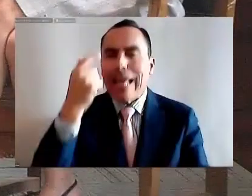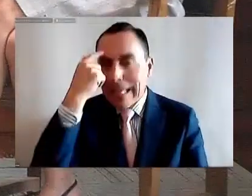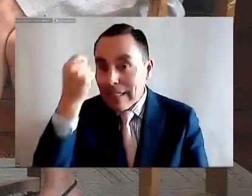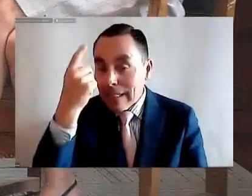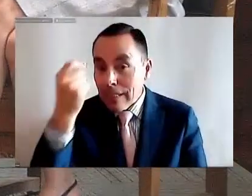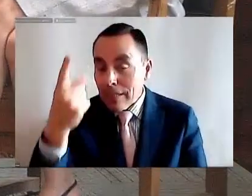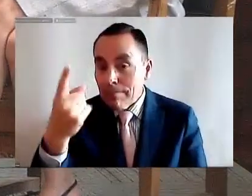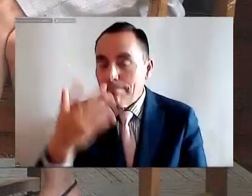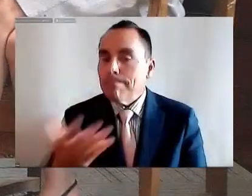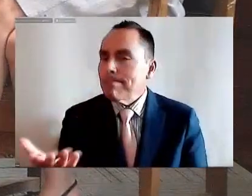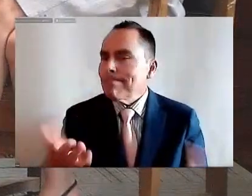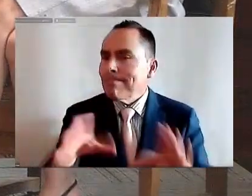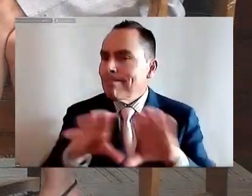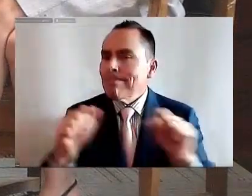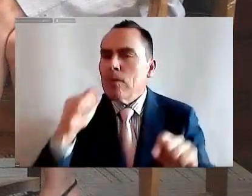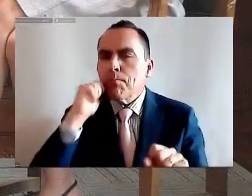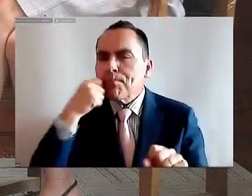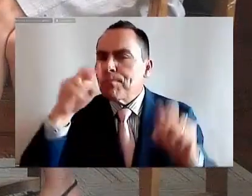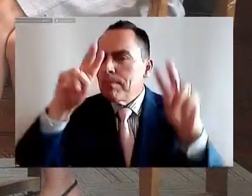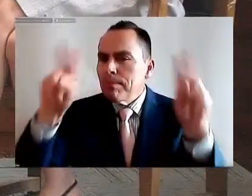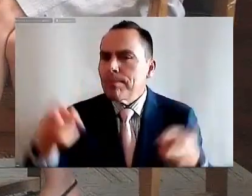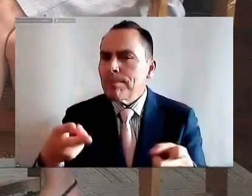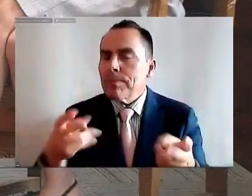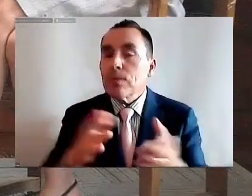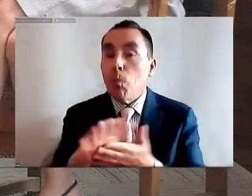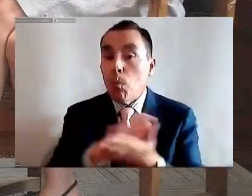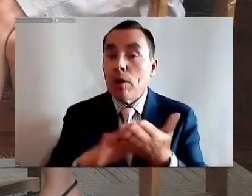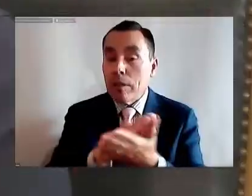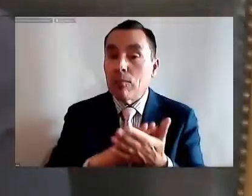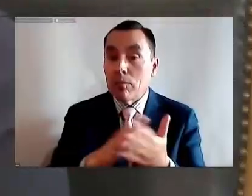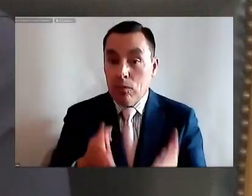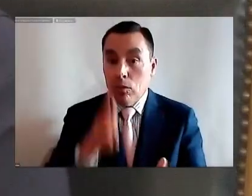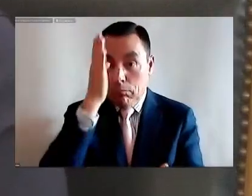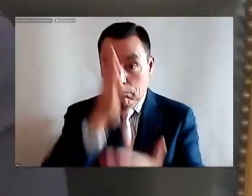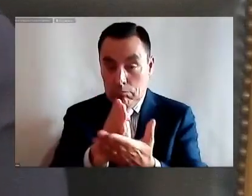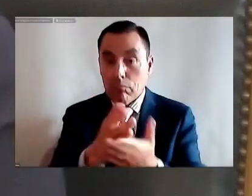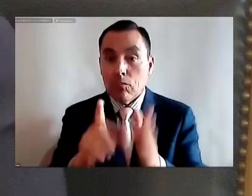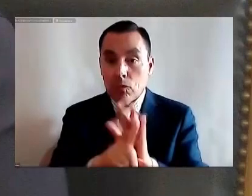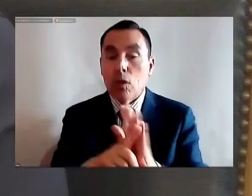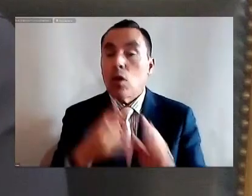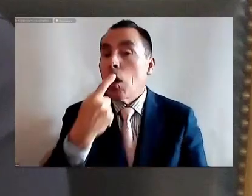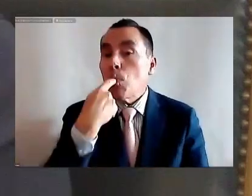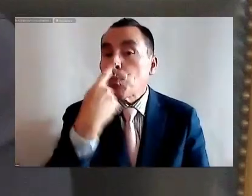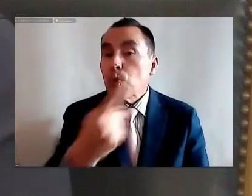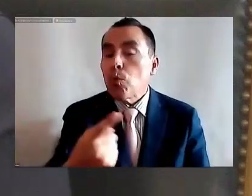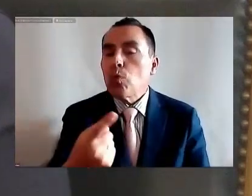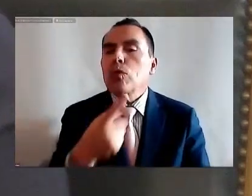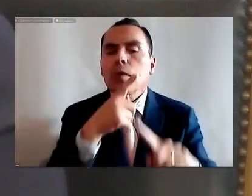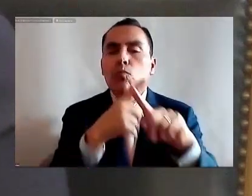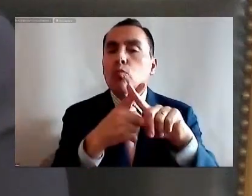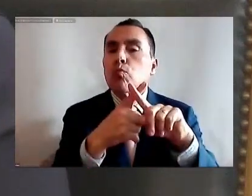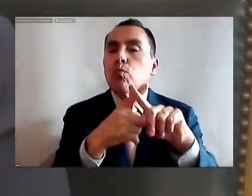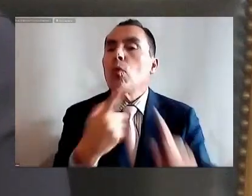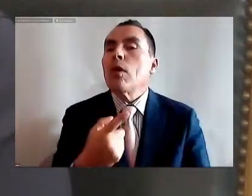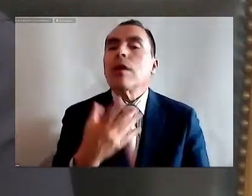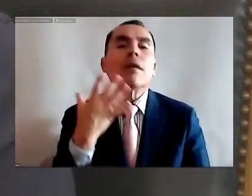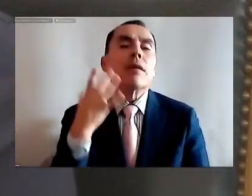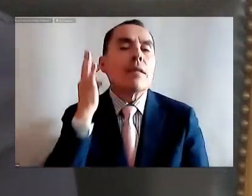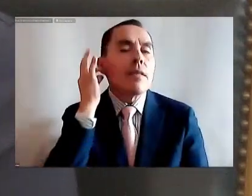que en dogmática se ha planteado generalmente como la pregunta por la mujer, ¿cierto? Y así